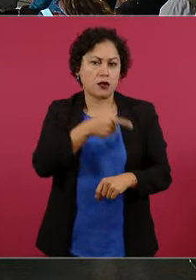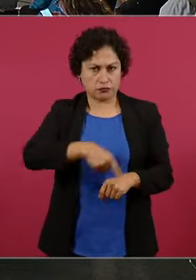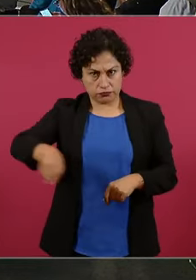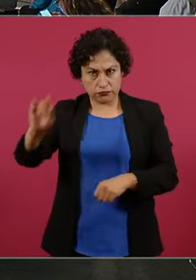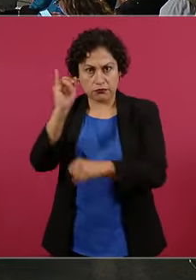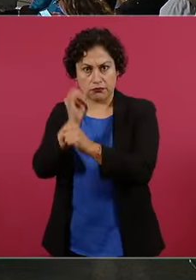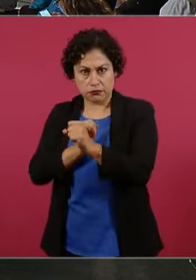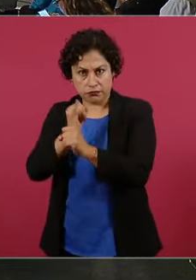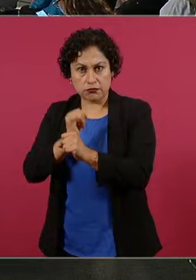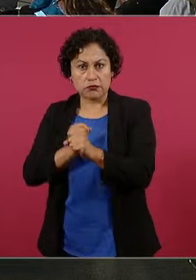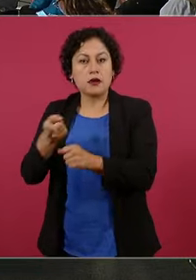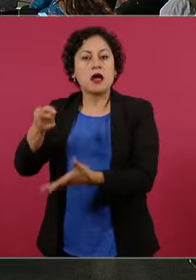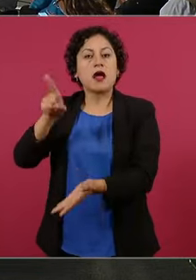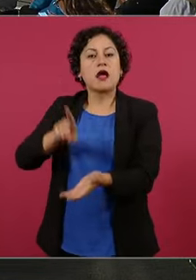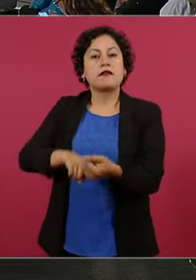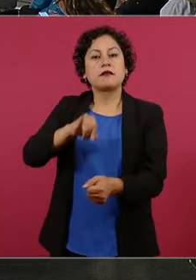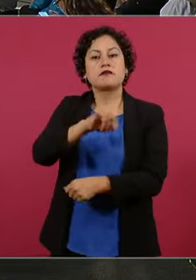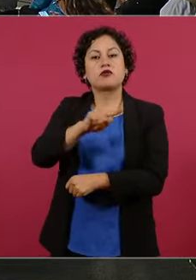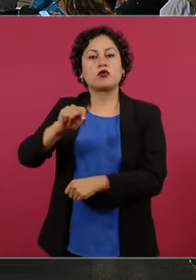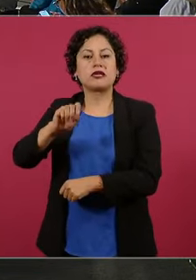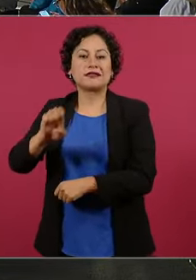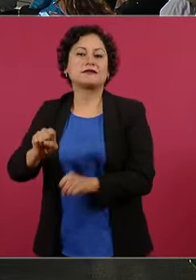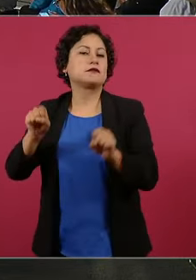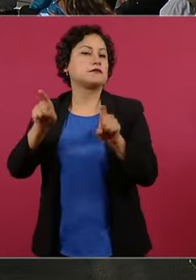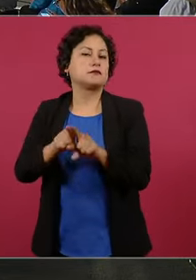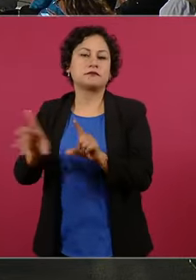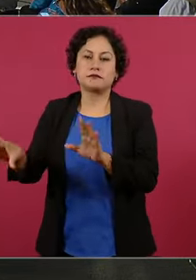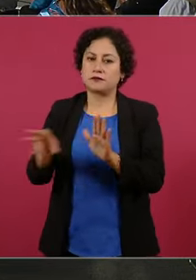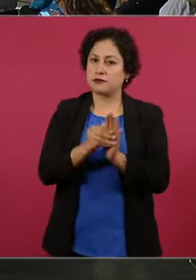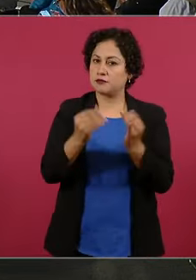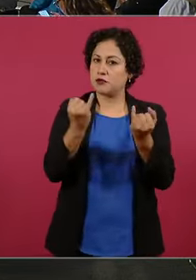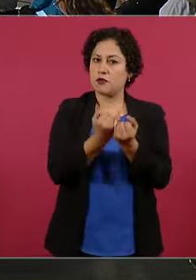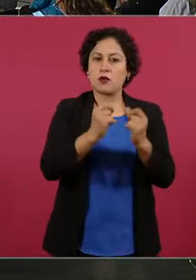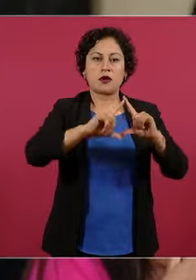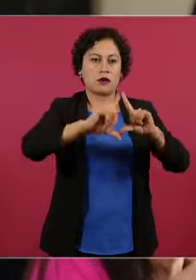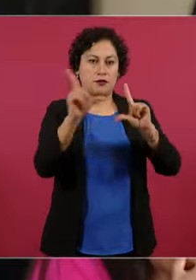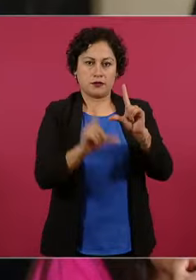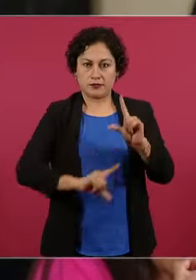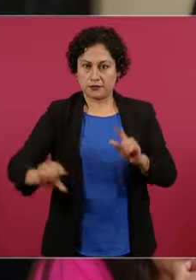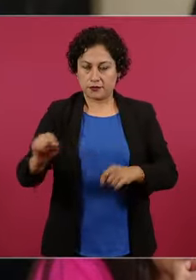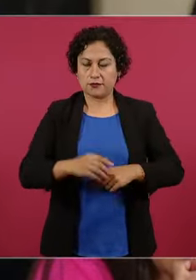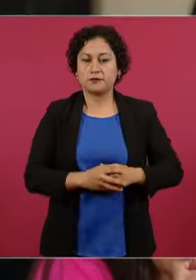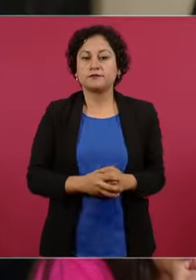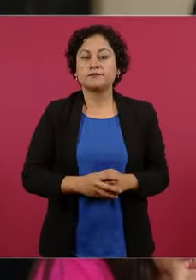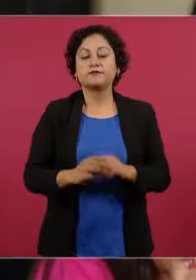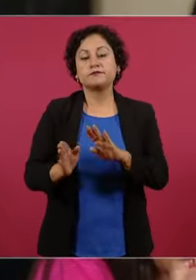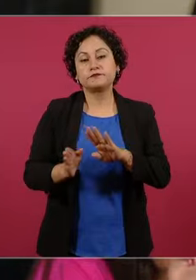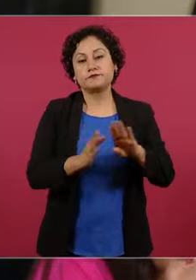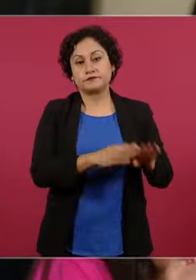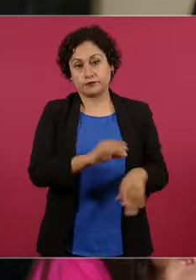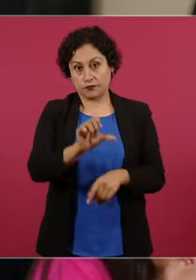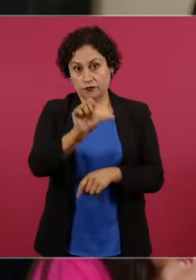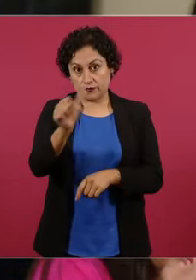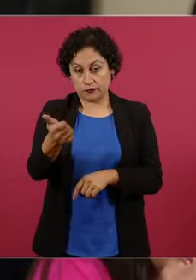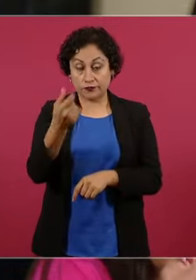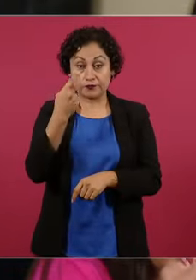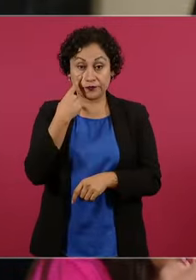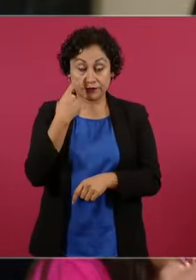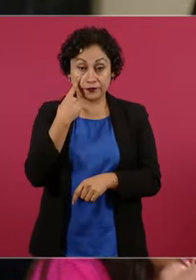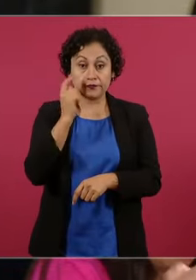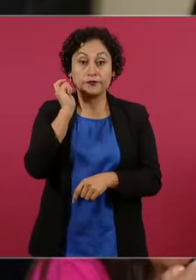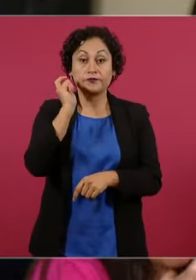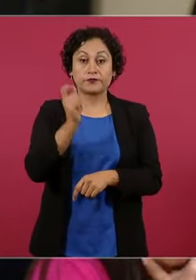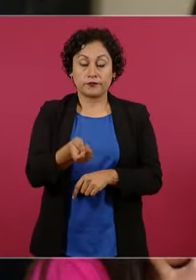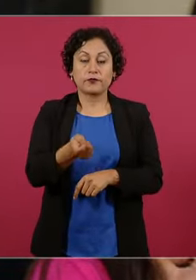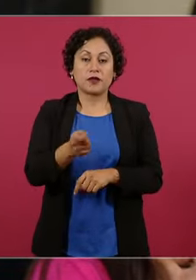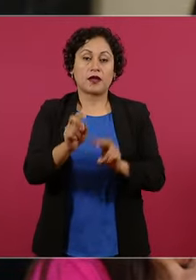pasando en el a nivel nacional en el área jurídica. Otra situación, presidente, importante es la situación que está